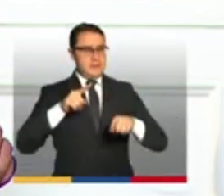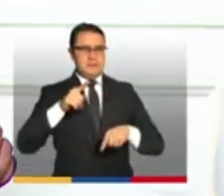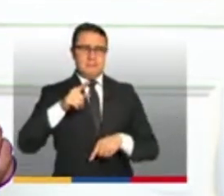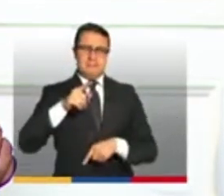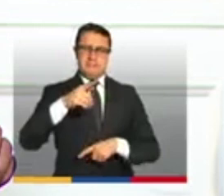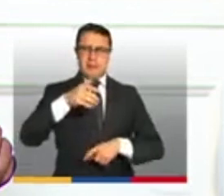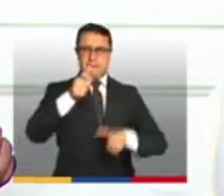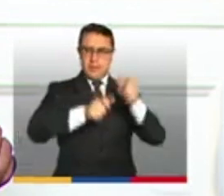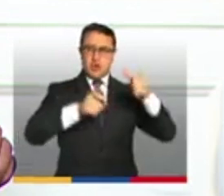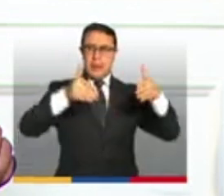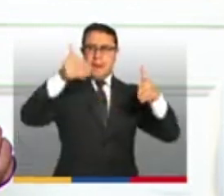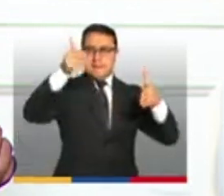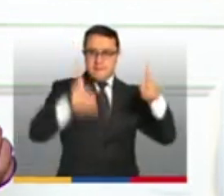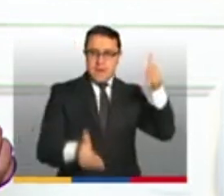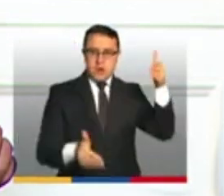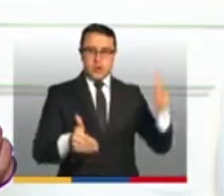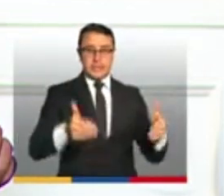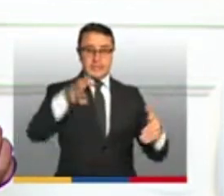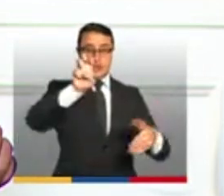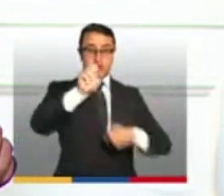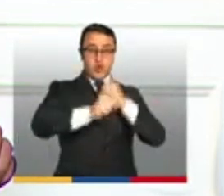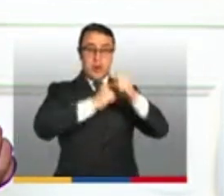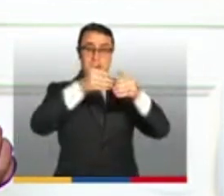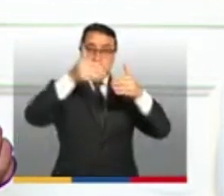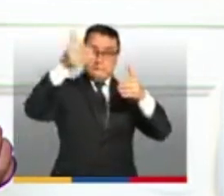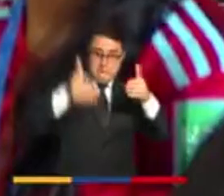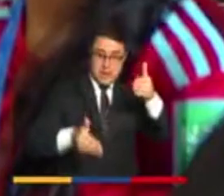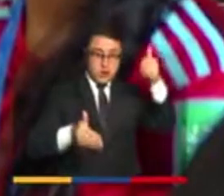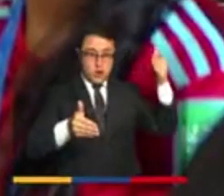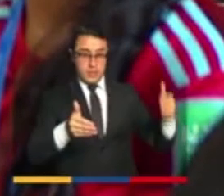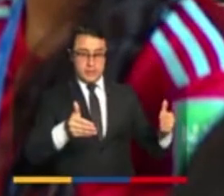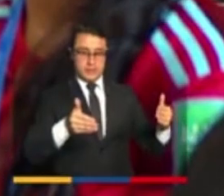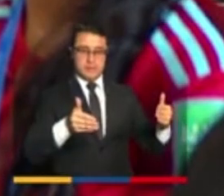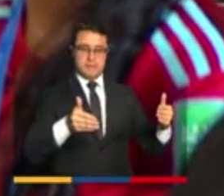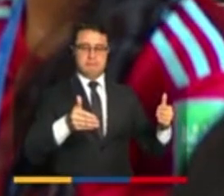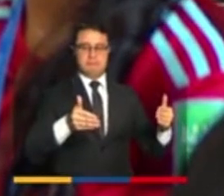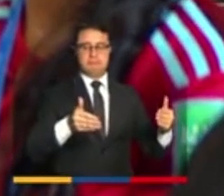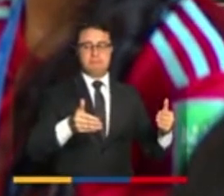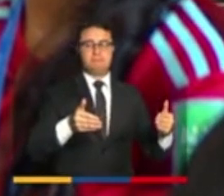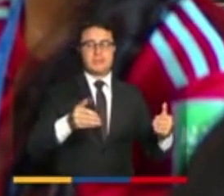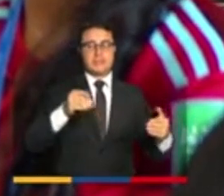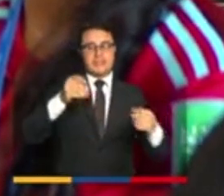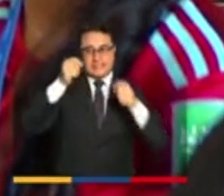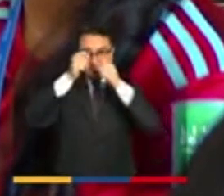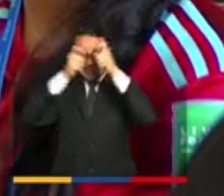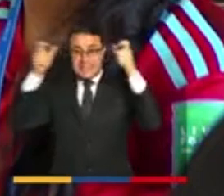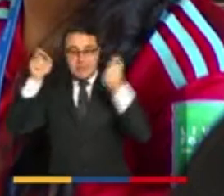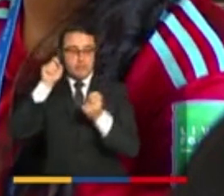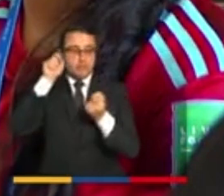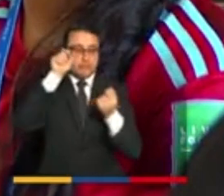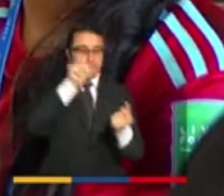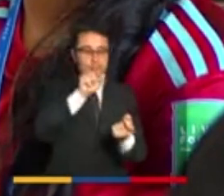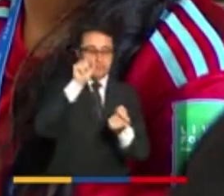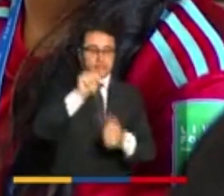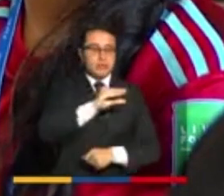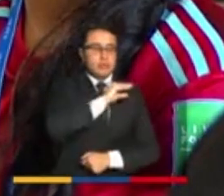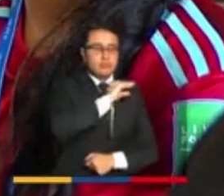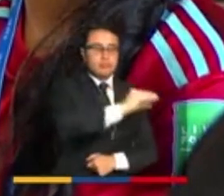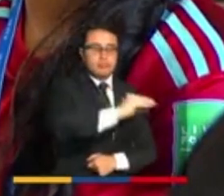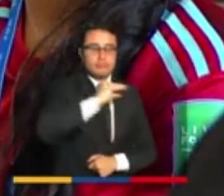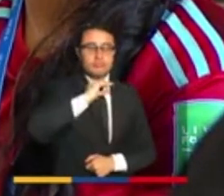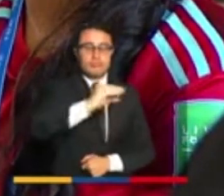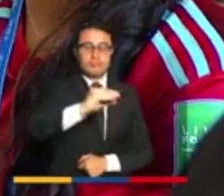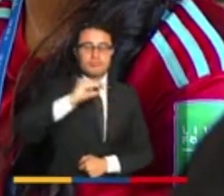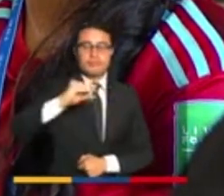utilizarse, de 18 años, una transferencia mensual de 500.000 pesos que la saque de la